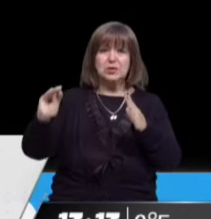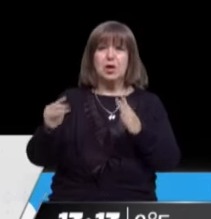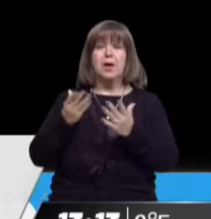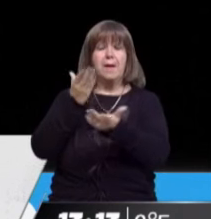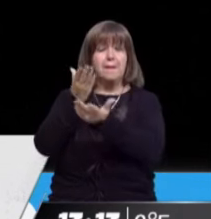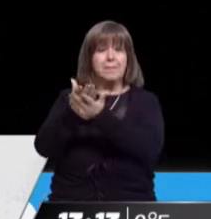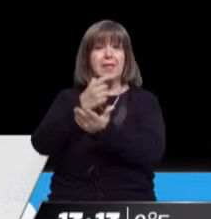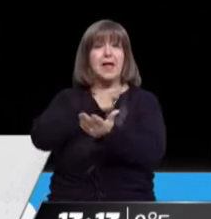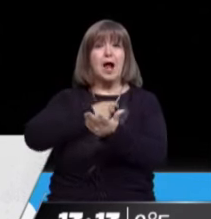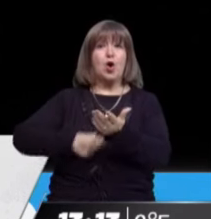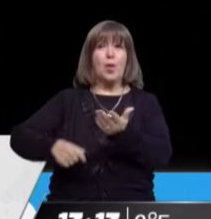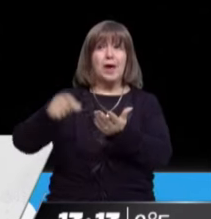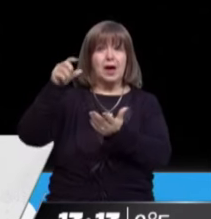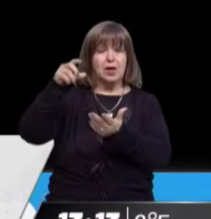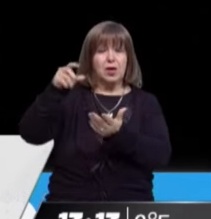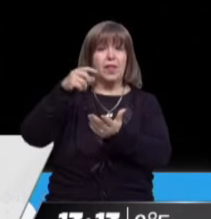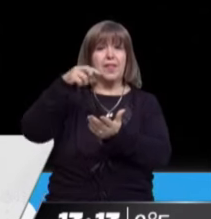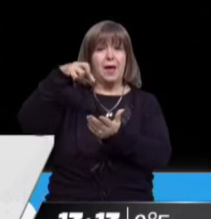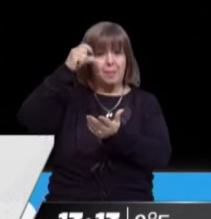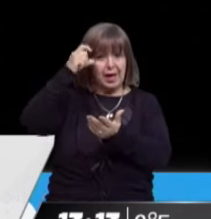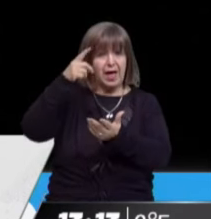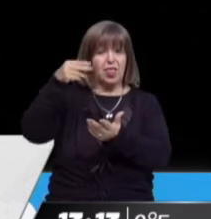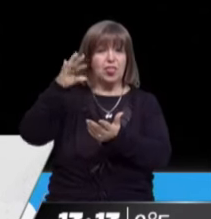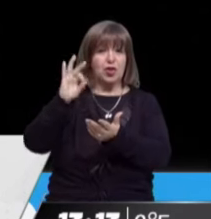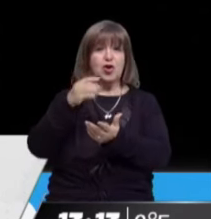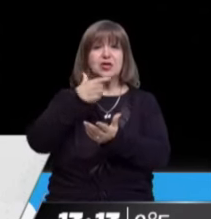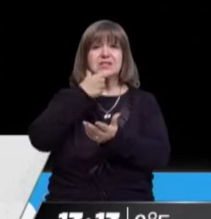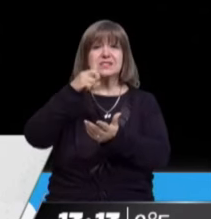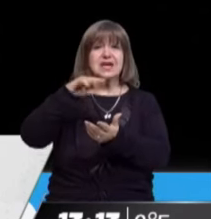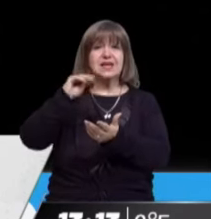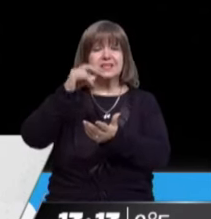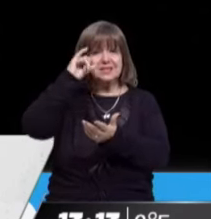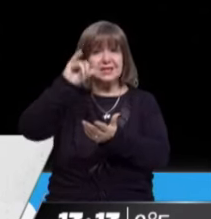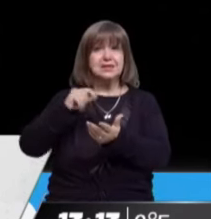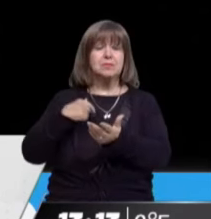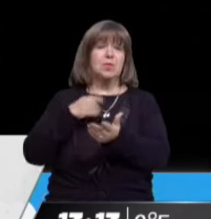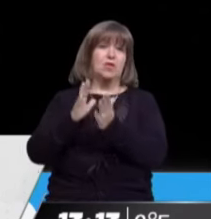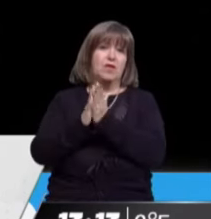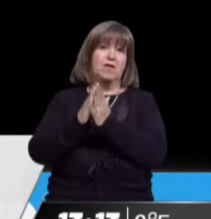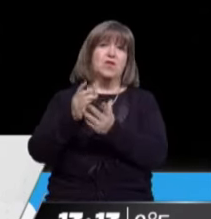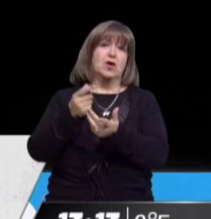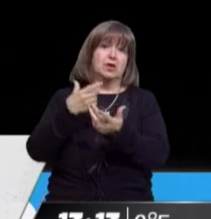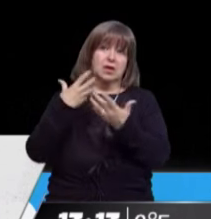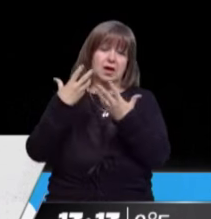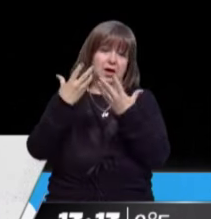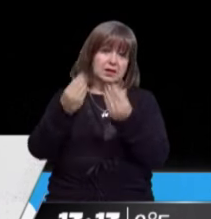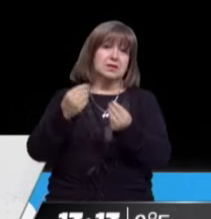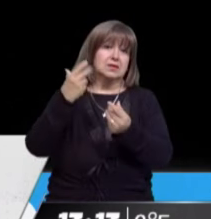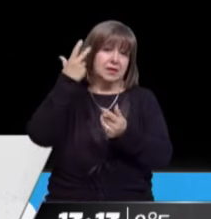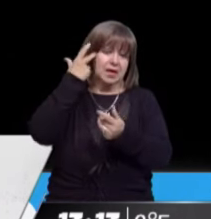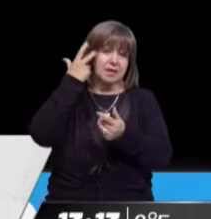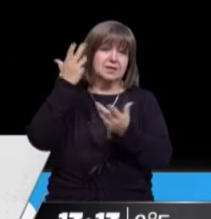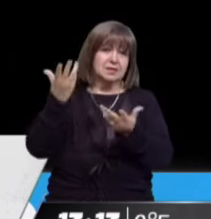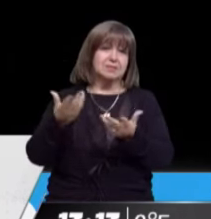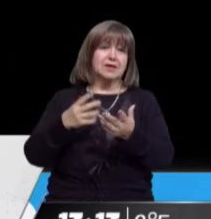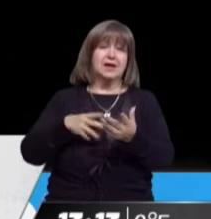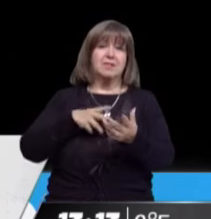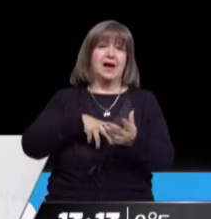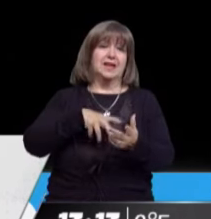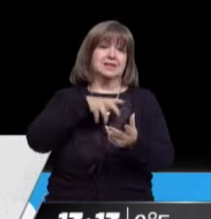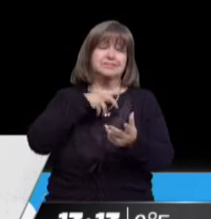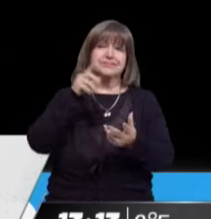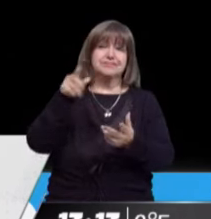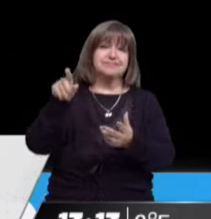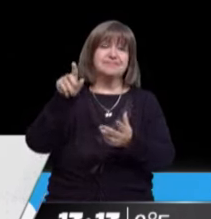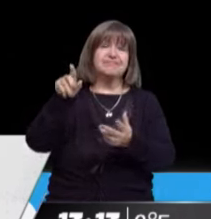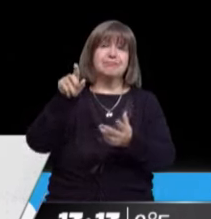Sánchez que garantice la seguridad de los ciudadanos argentinos que habitan en el reino de España el comunismo es una ideología fomentada por la envidia el odio y el resentimiento